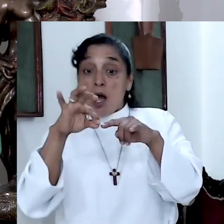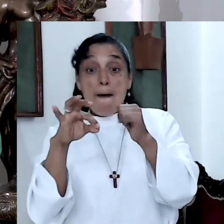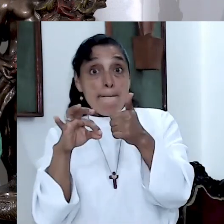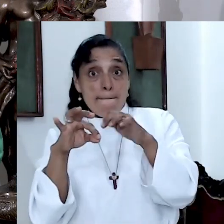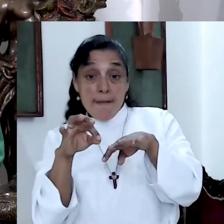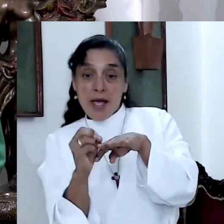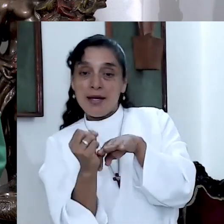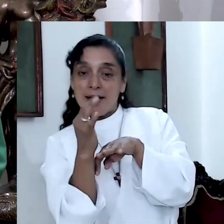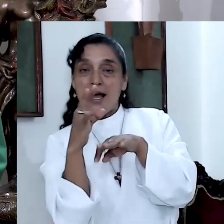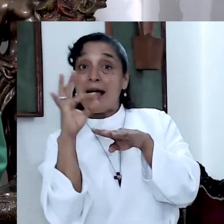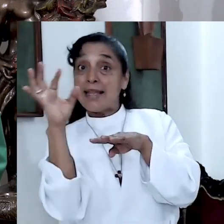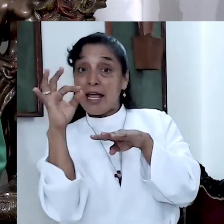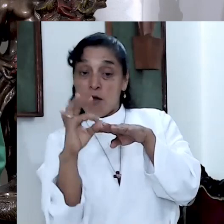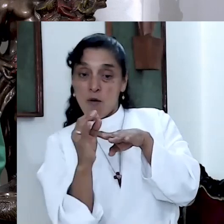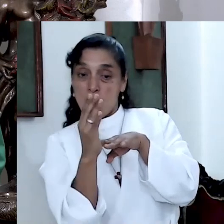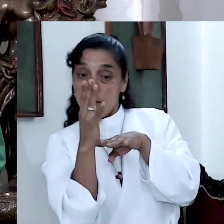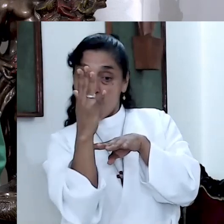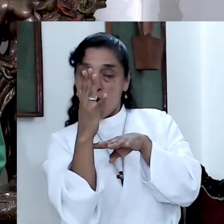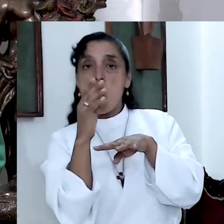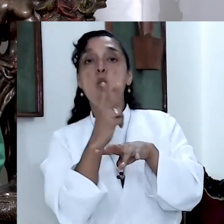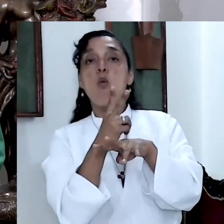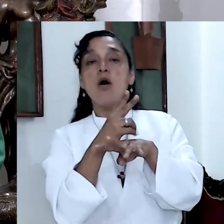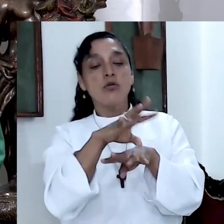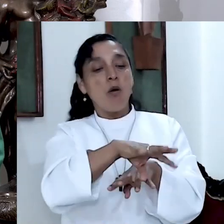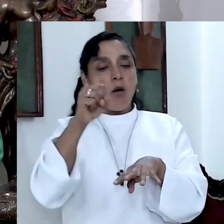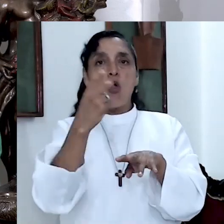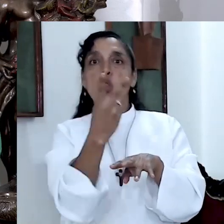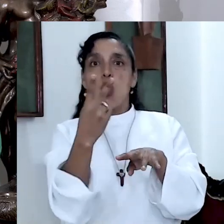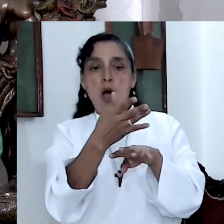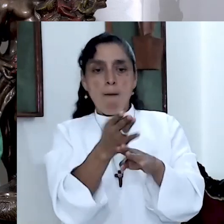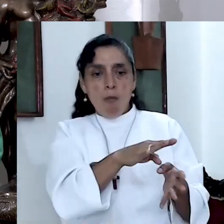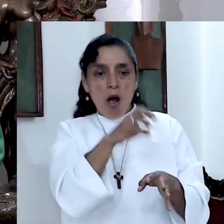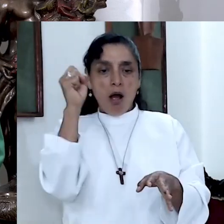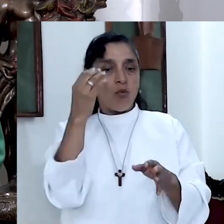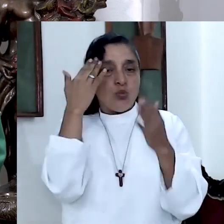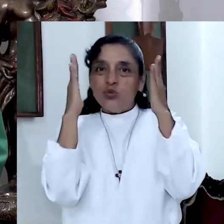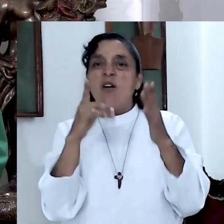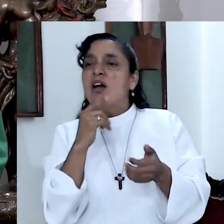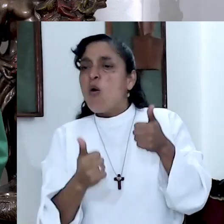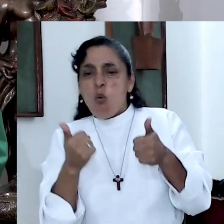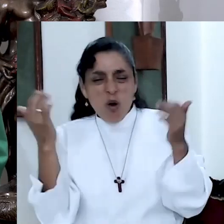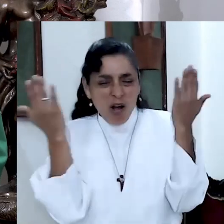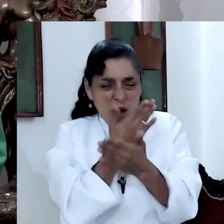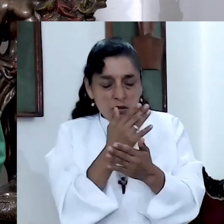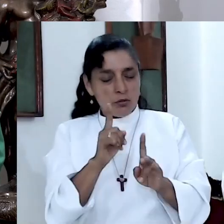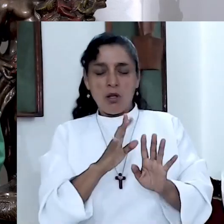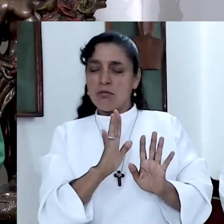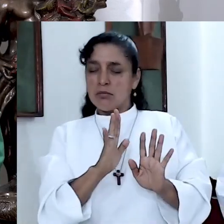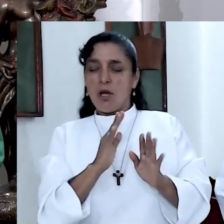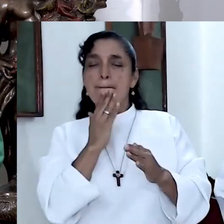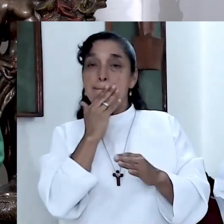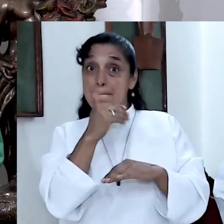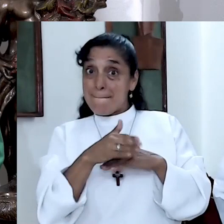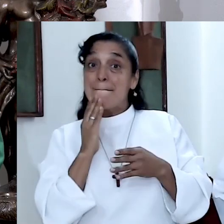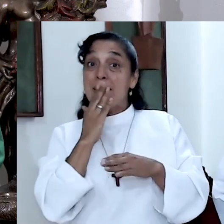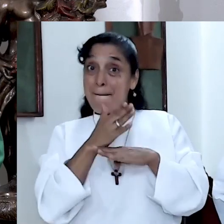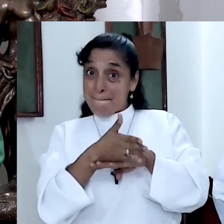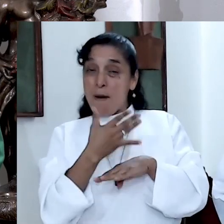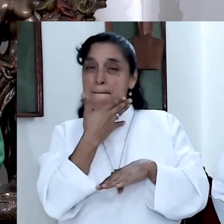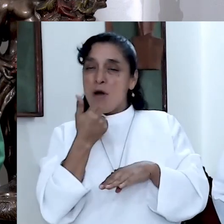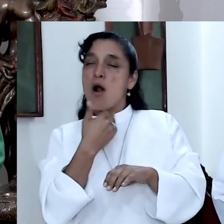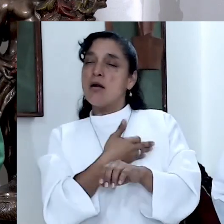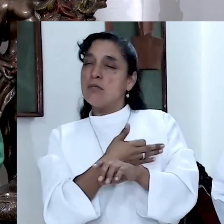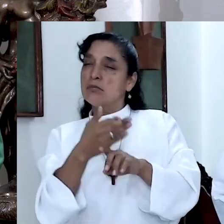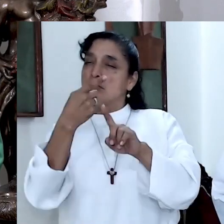trigo. Dejen que crezcan juntos hasta el tiempo de la cosecha. Y cuando le llegue la cosecha, diré